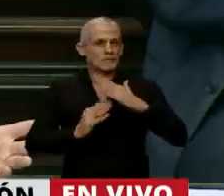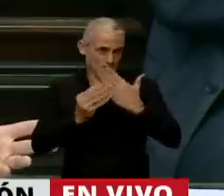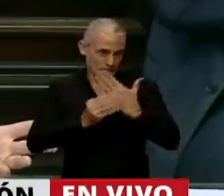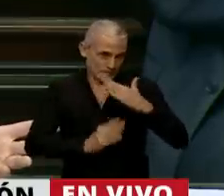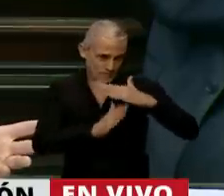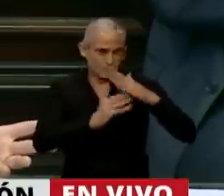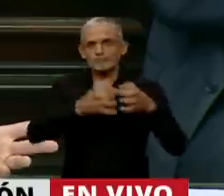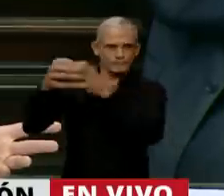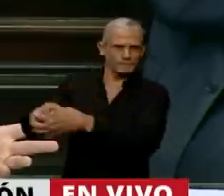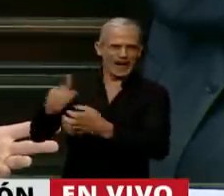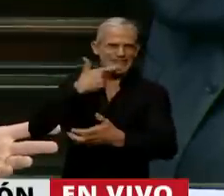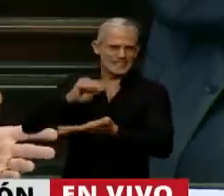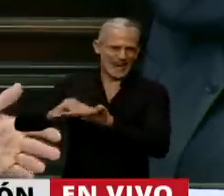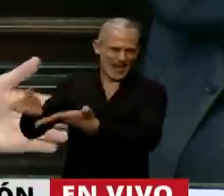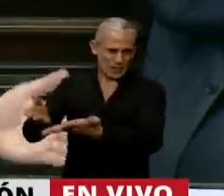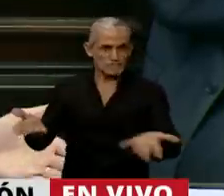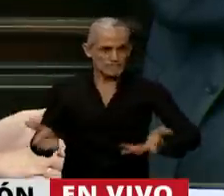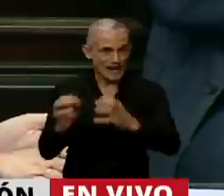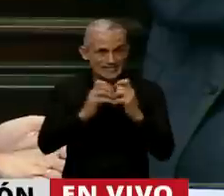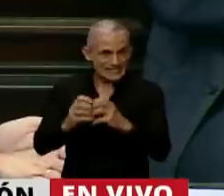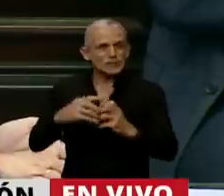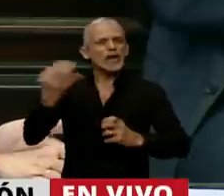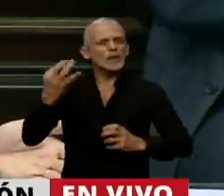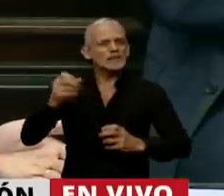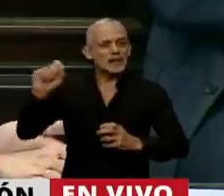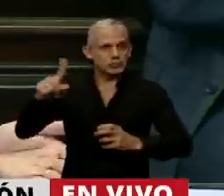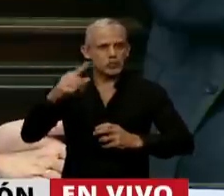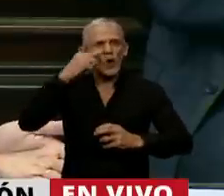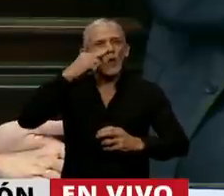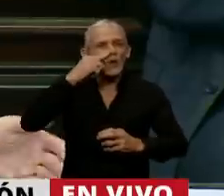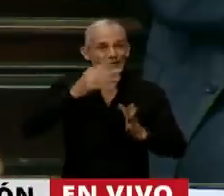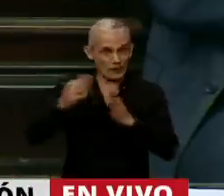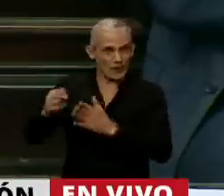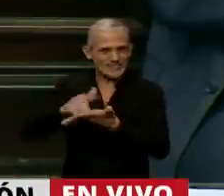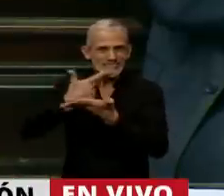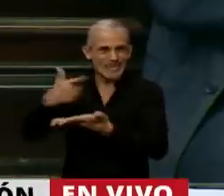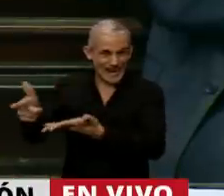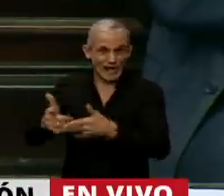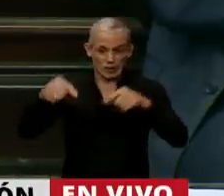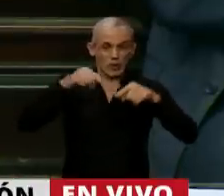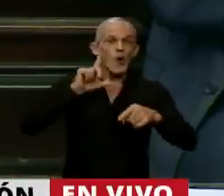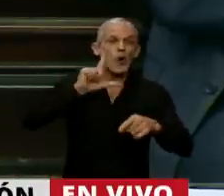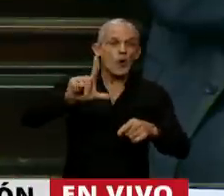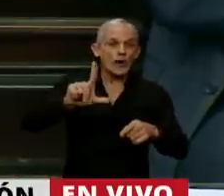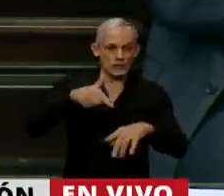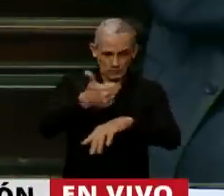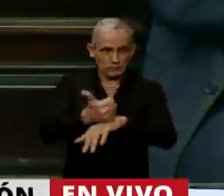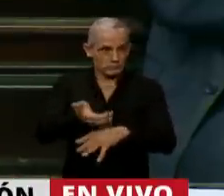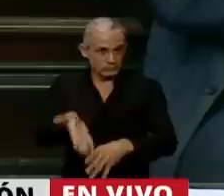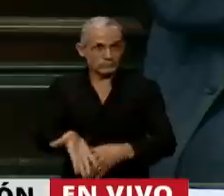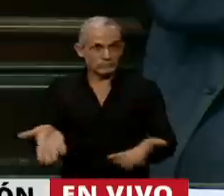Entonces, esa sesión especial se dio en el mes de junio y aquí en el mes de julio